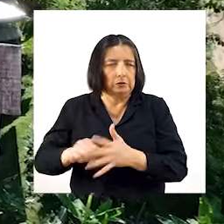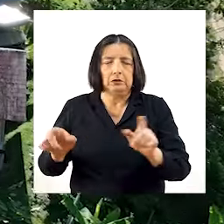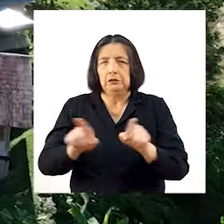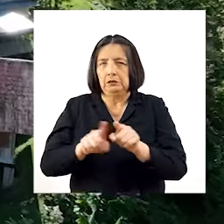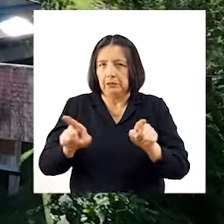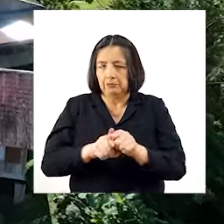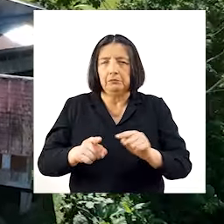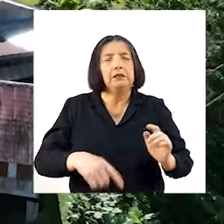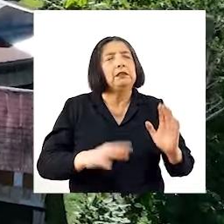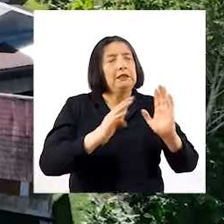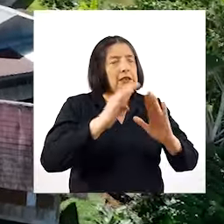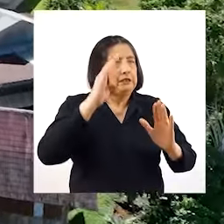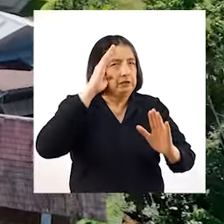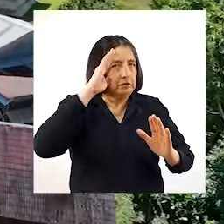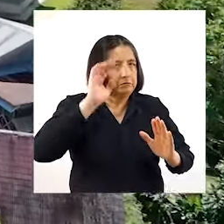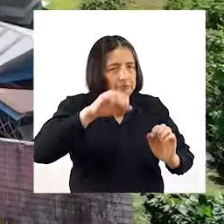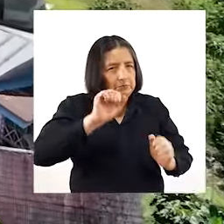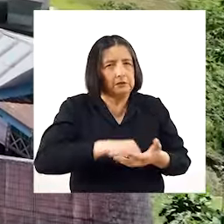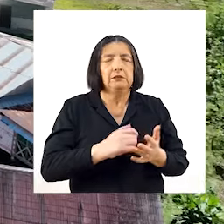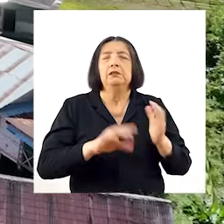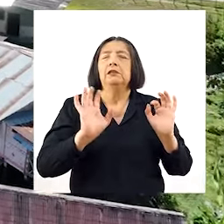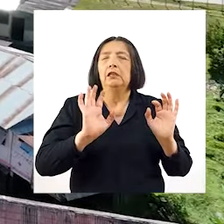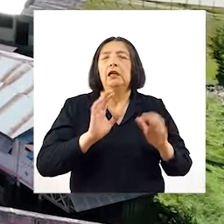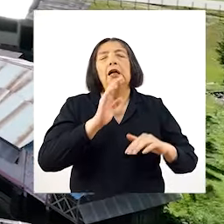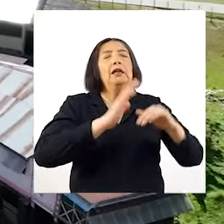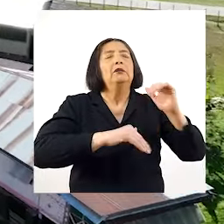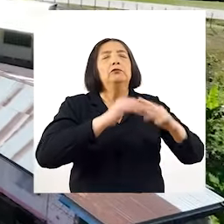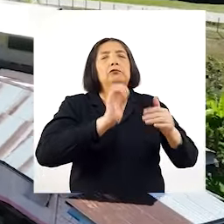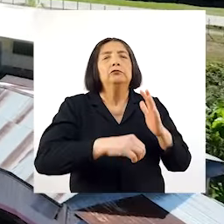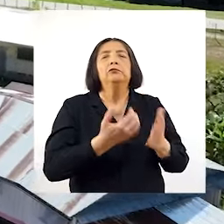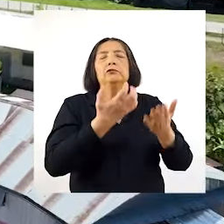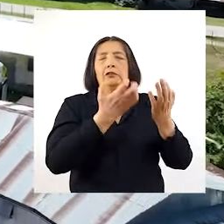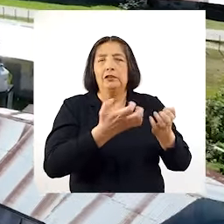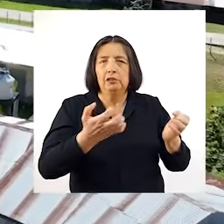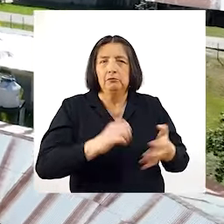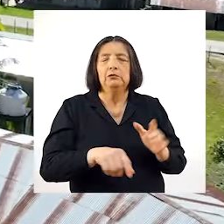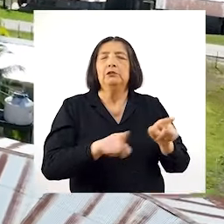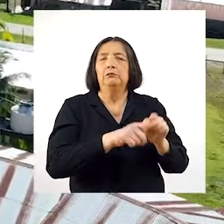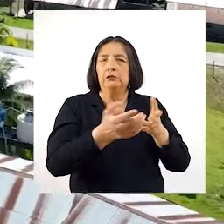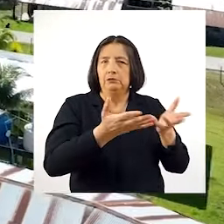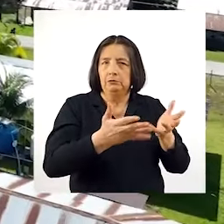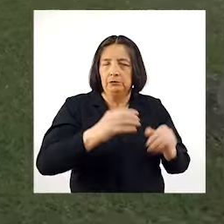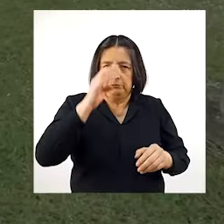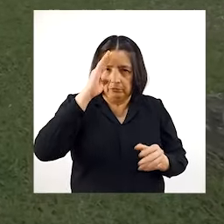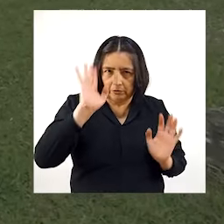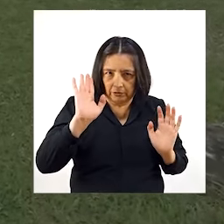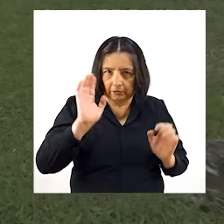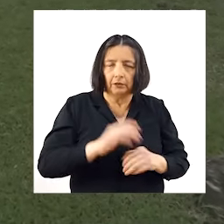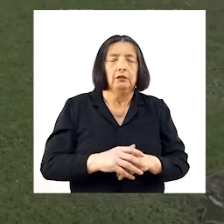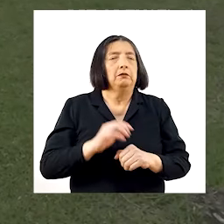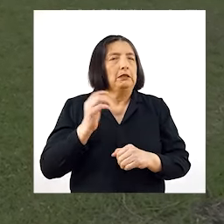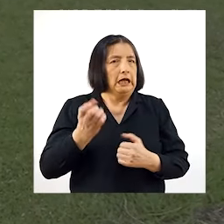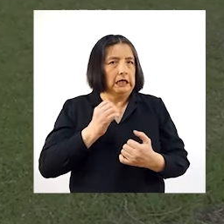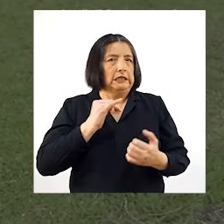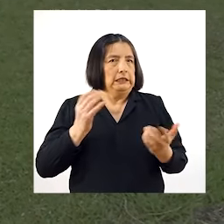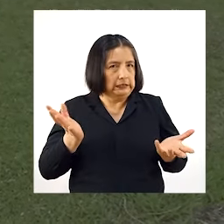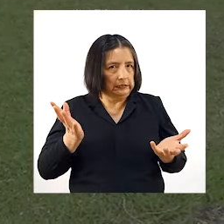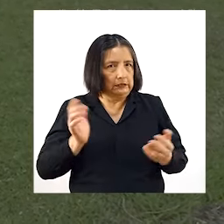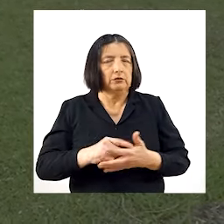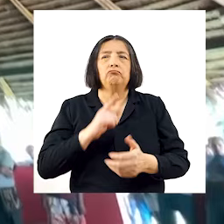como en la Comisaría de Mazán, relacionada a la infraestructura, equipamiento y servicios policiales. De esta manera,